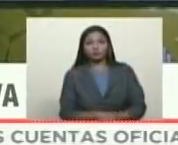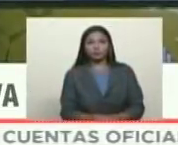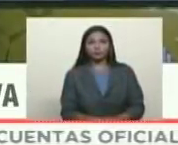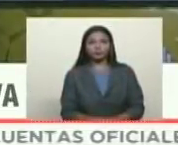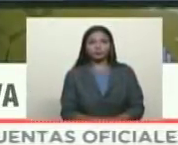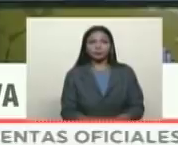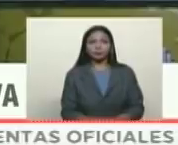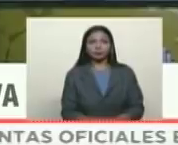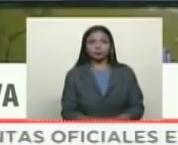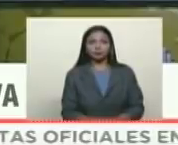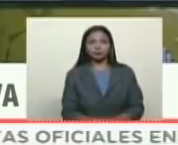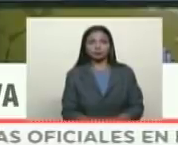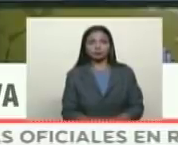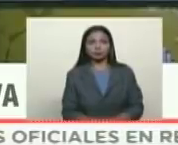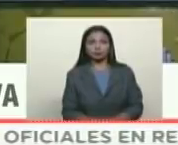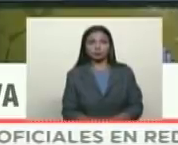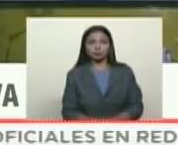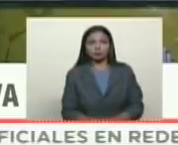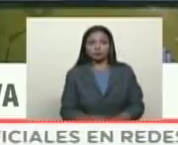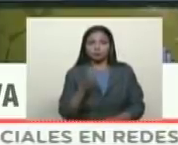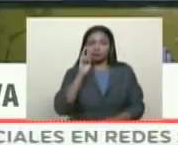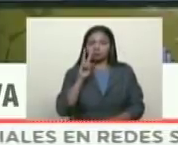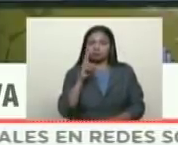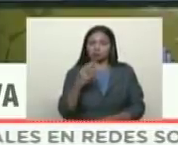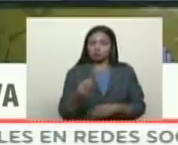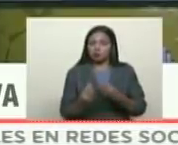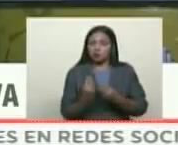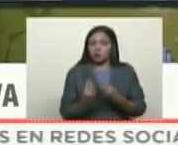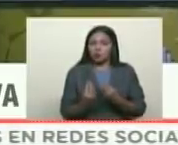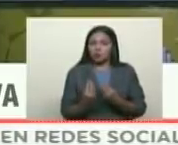en una hipótesis negada y transmutada.